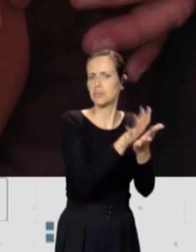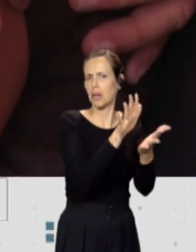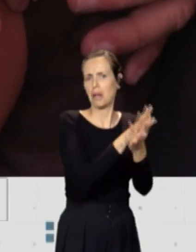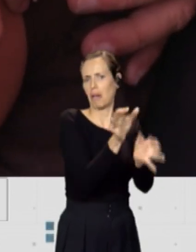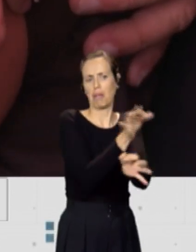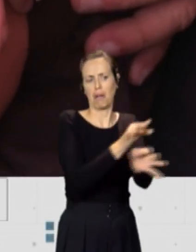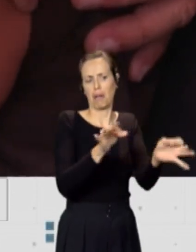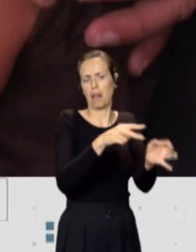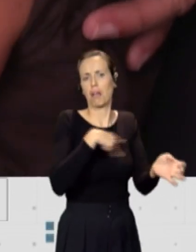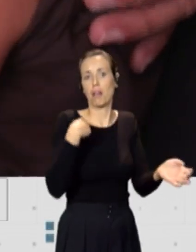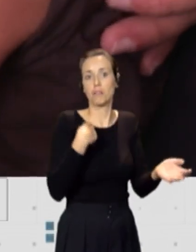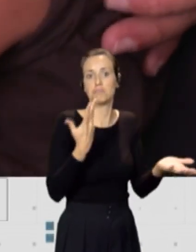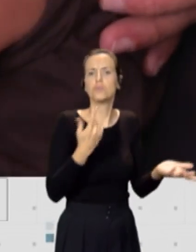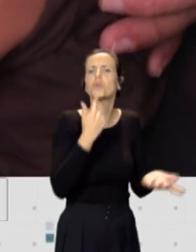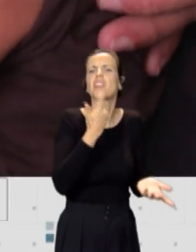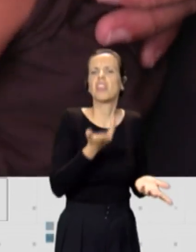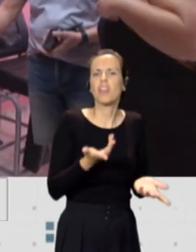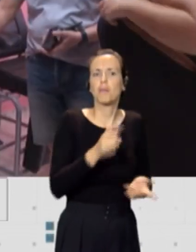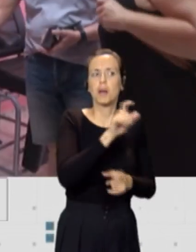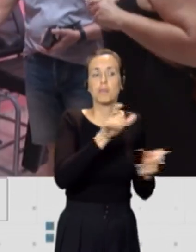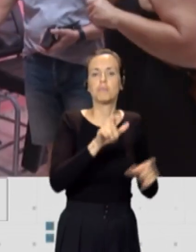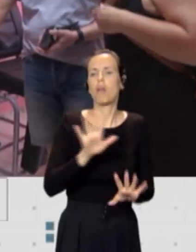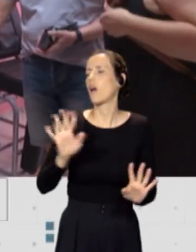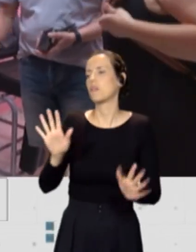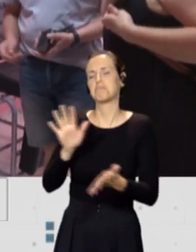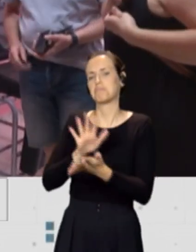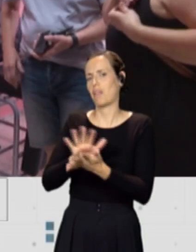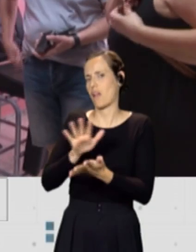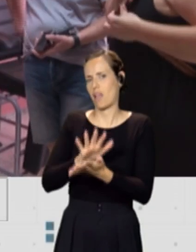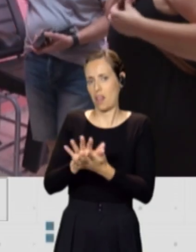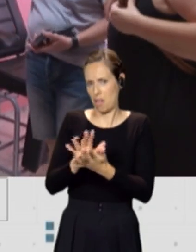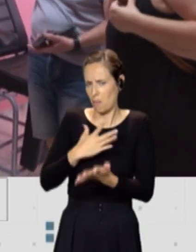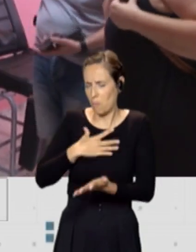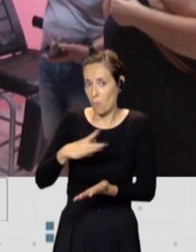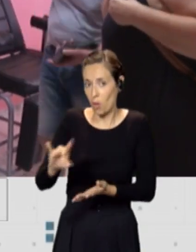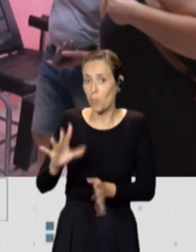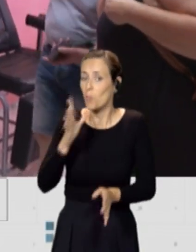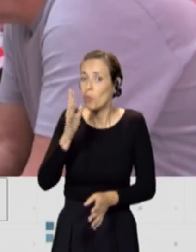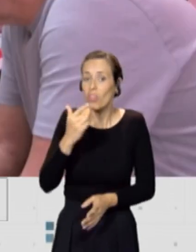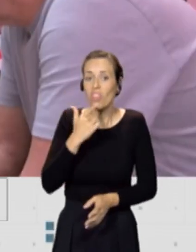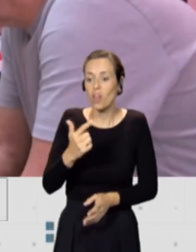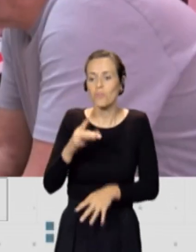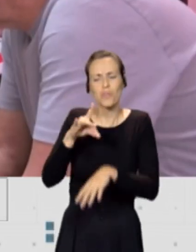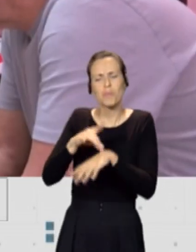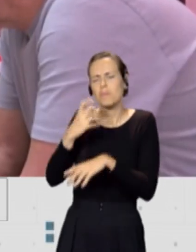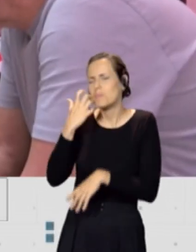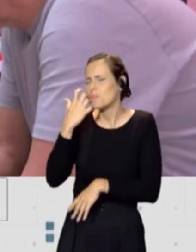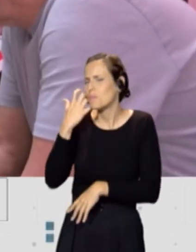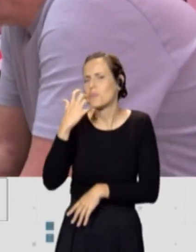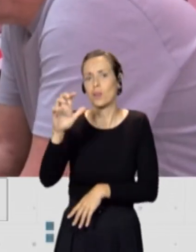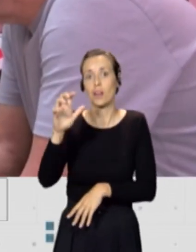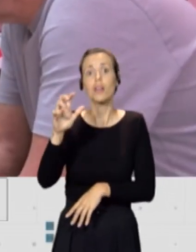del archipiélago? ¿Qué mensaje le daría usted a la población? Puede haber tranquilidad en el sentido de que, como digo, esta enfermedad es muy rara, aunque es verdad